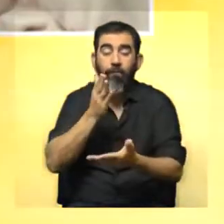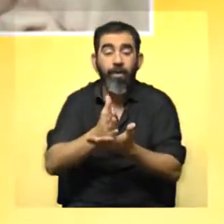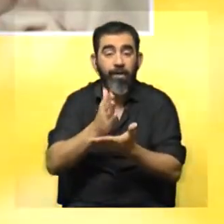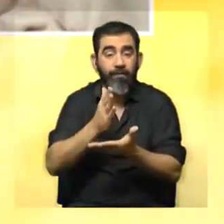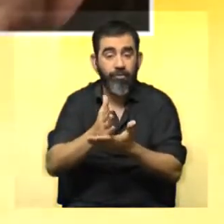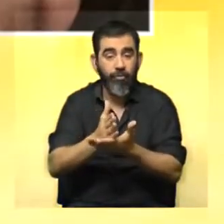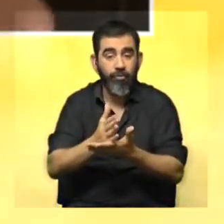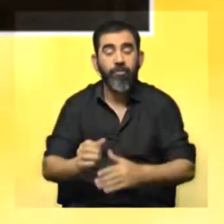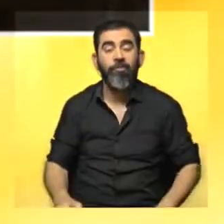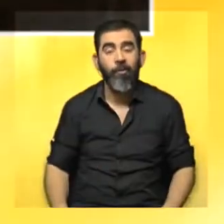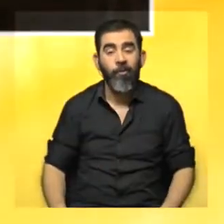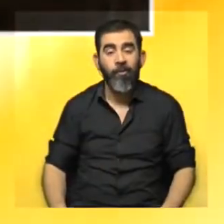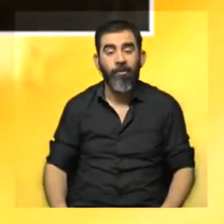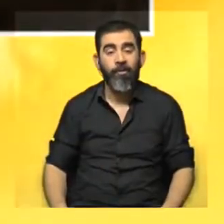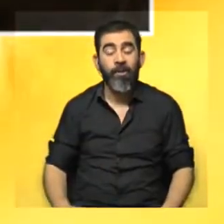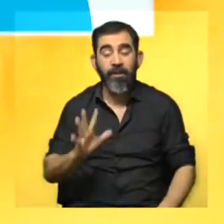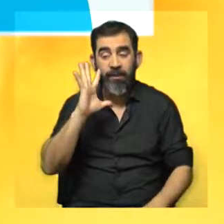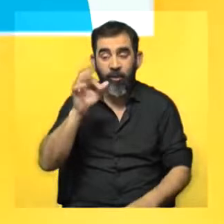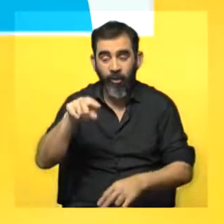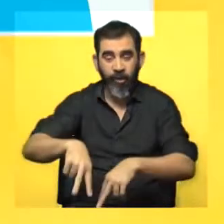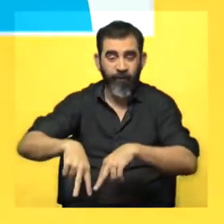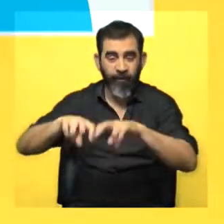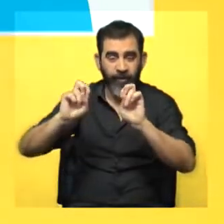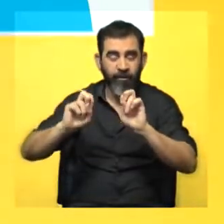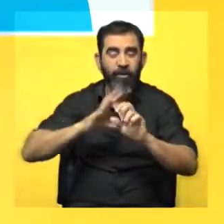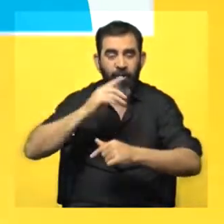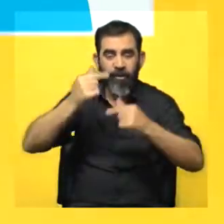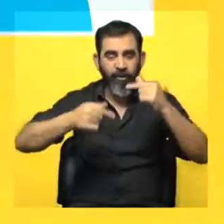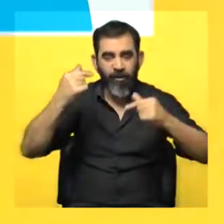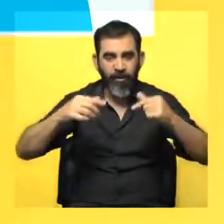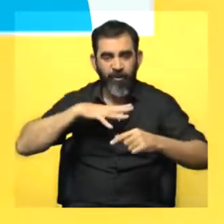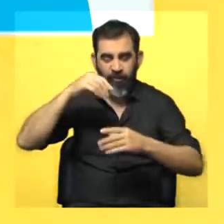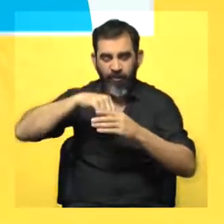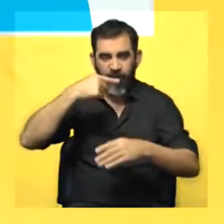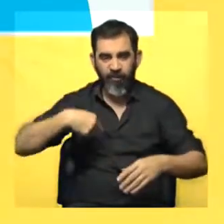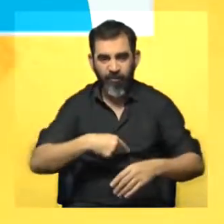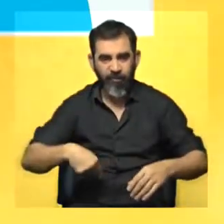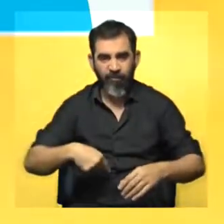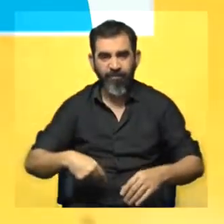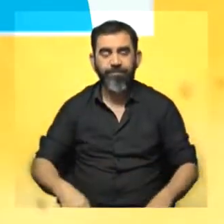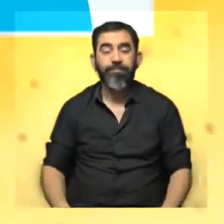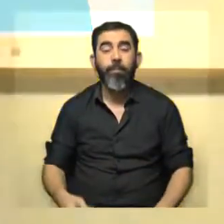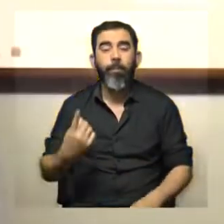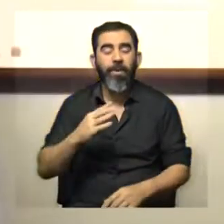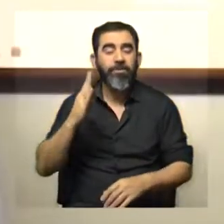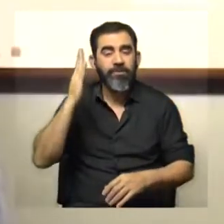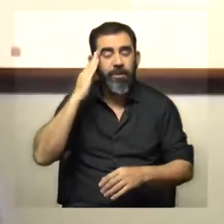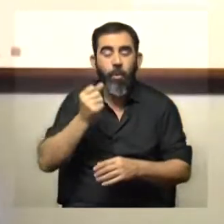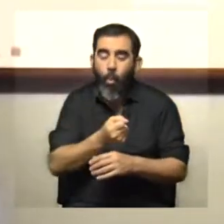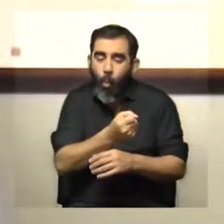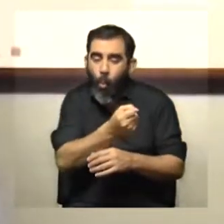y se ve en estos estudios en donde aumenta la diversidad de la microbiota intestinal. De ahí a definir la